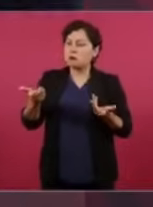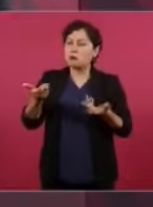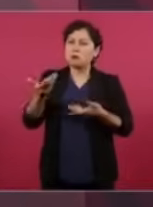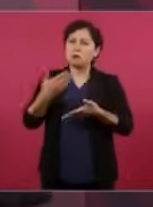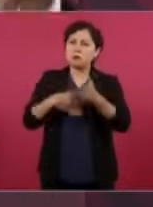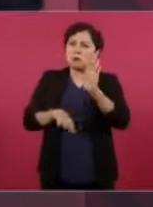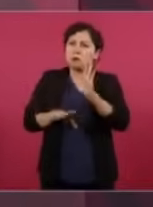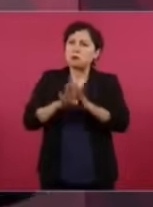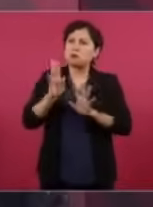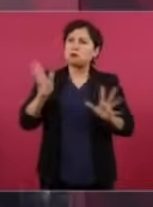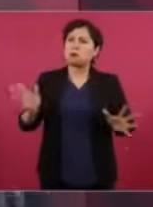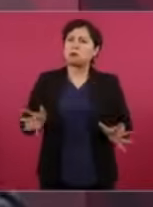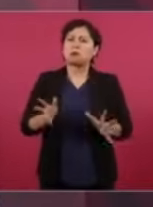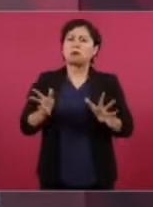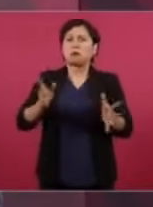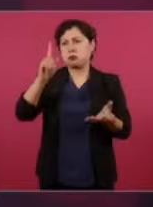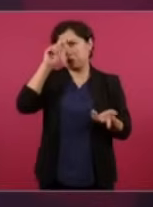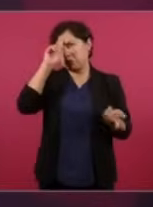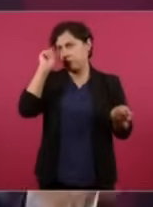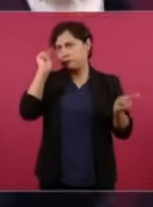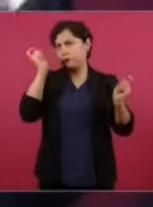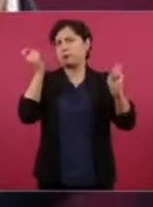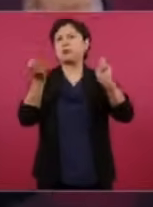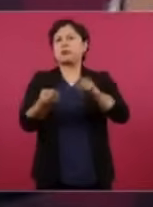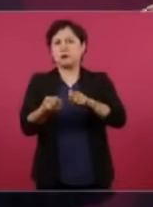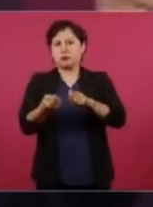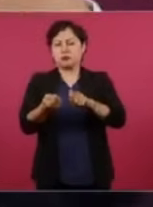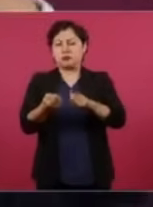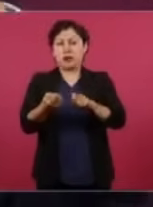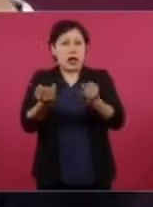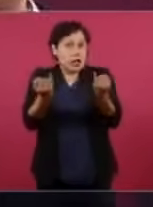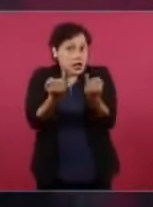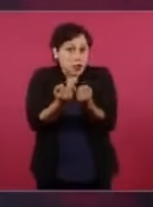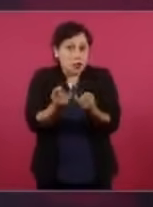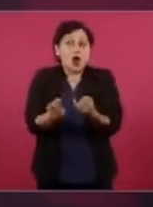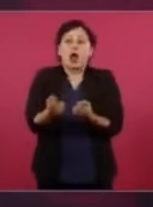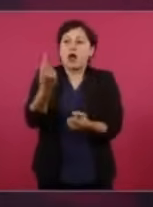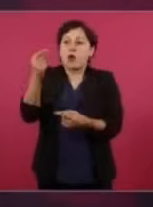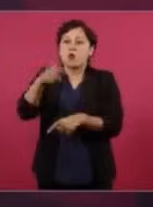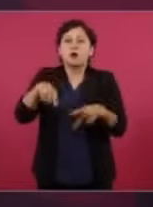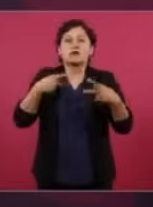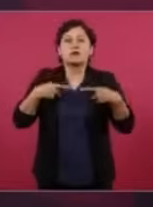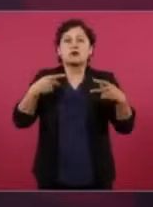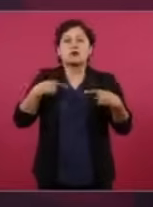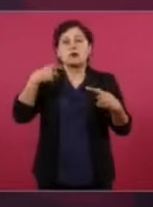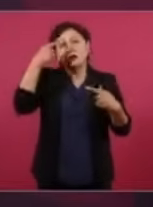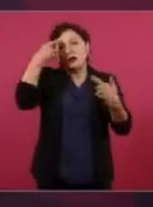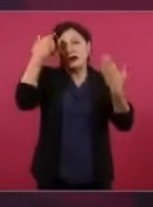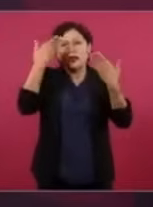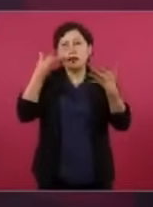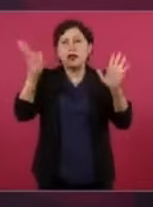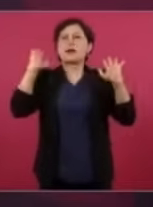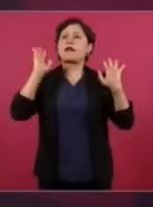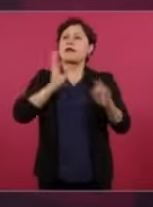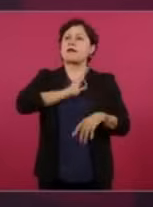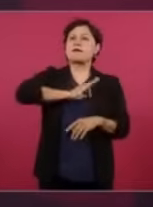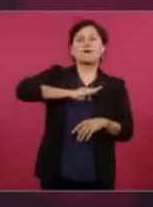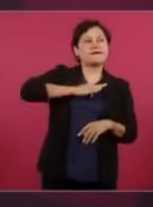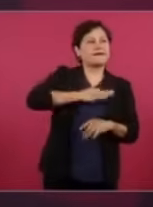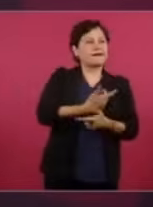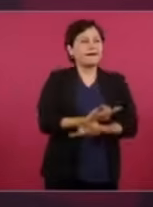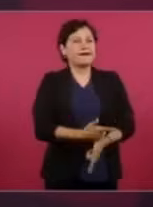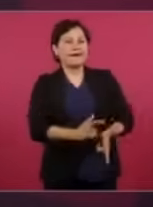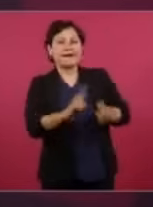Y al revés también, hay quienes son progresistas y son felices